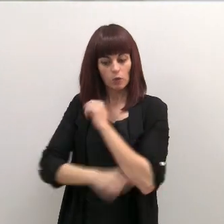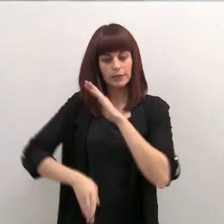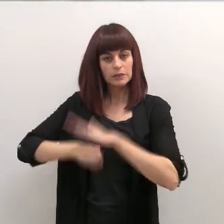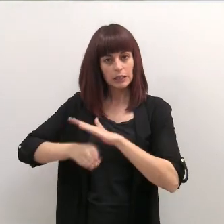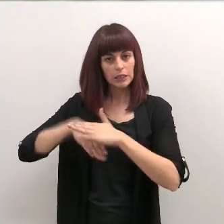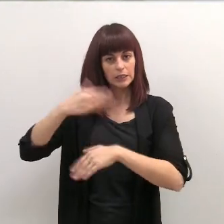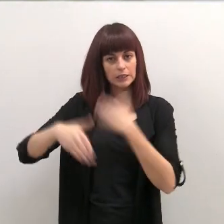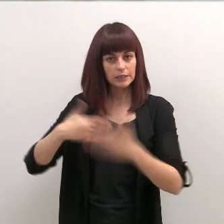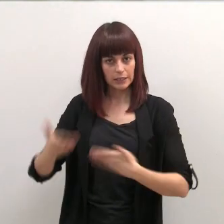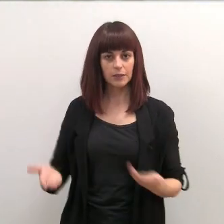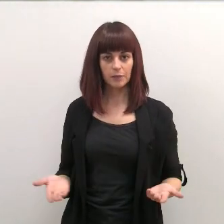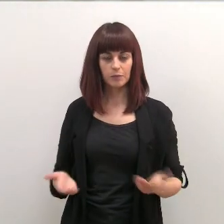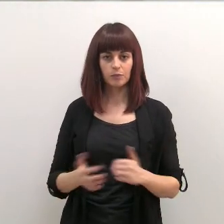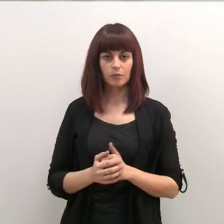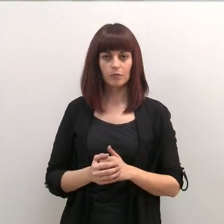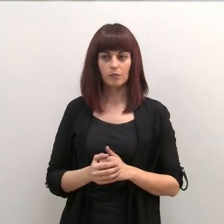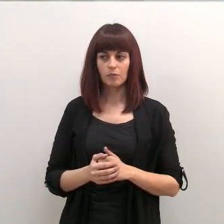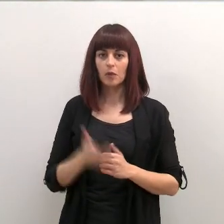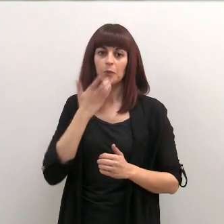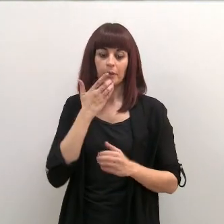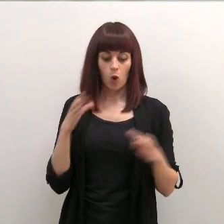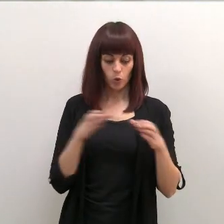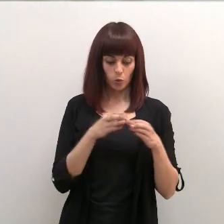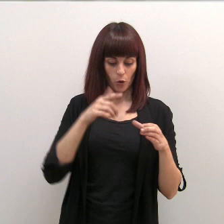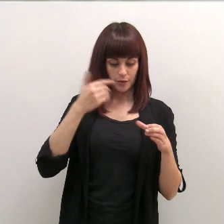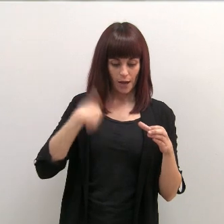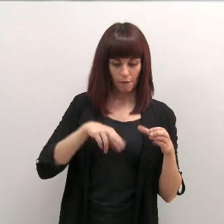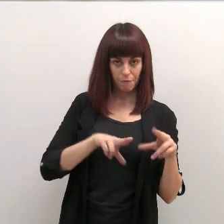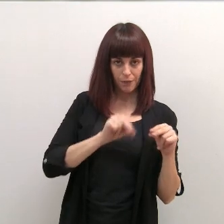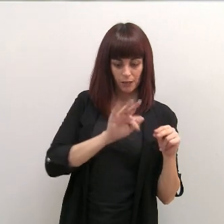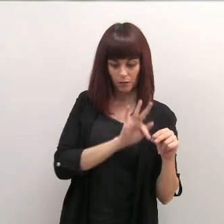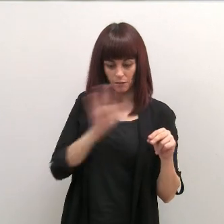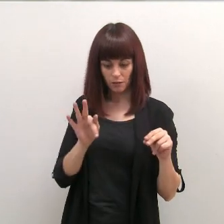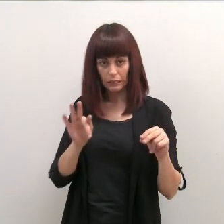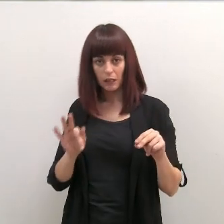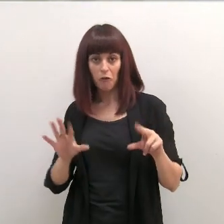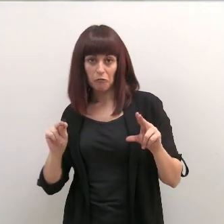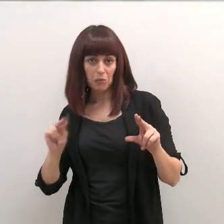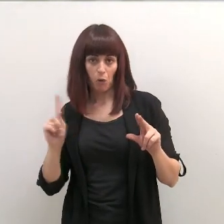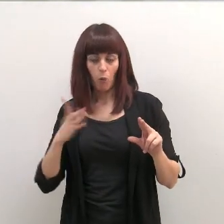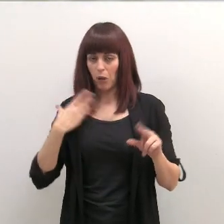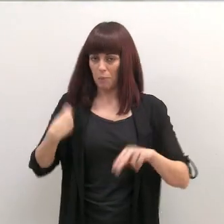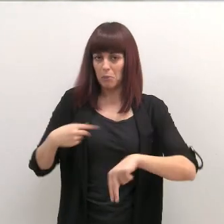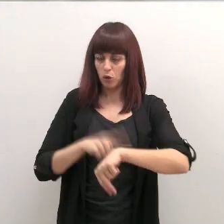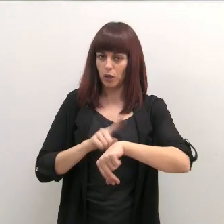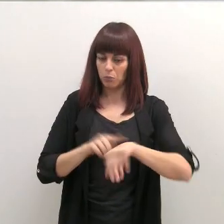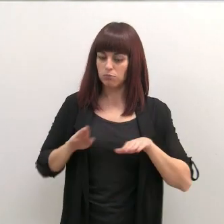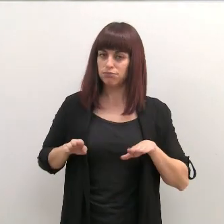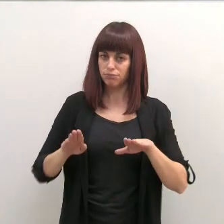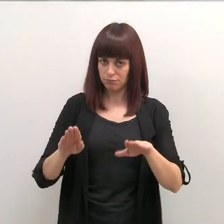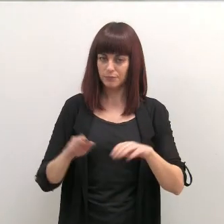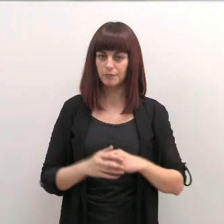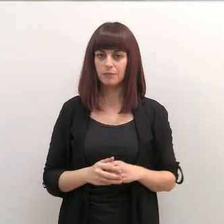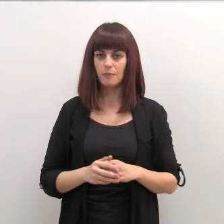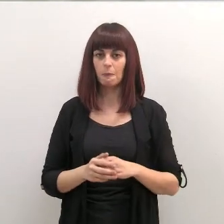sea una progresividad, o sea, que haber acabado con un grupo y empezar otro. En estos grupos nos vamos a ir solapando, trabajando con ellos. Respecto